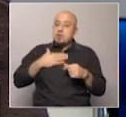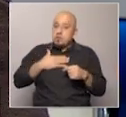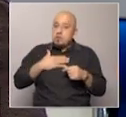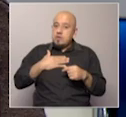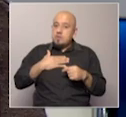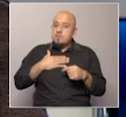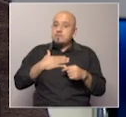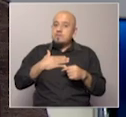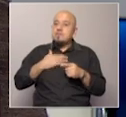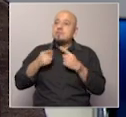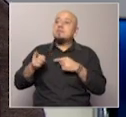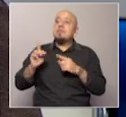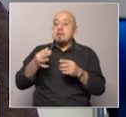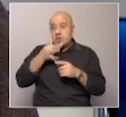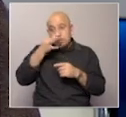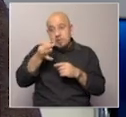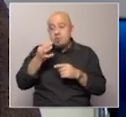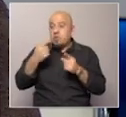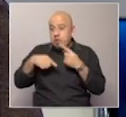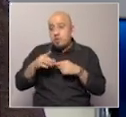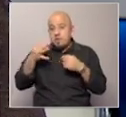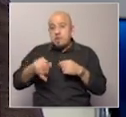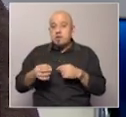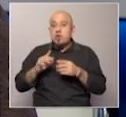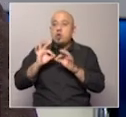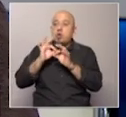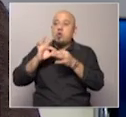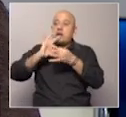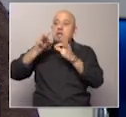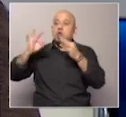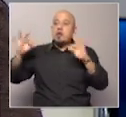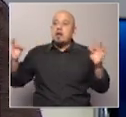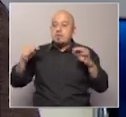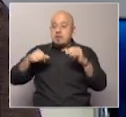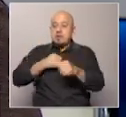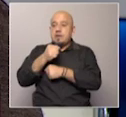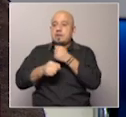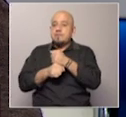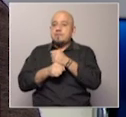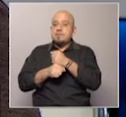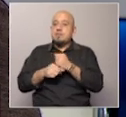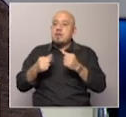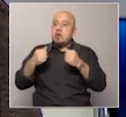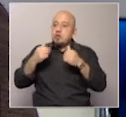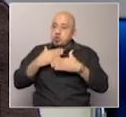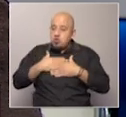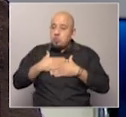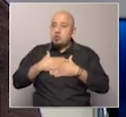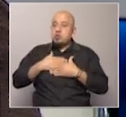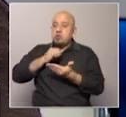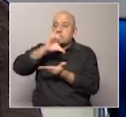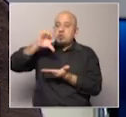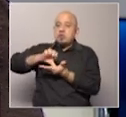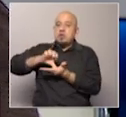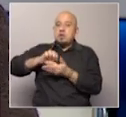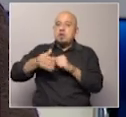seremos parodia pero es muy en serio o el eslogan que tenemos para esta temporada es somos la ciudad martínez uso